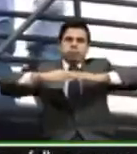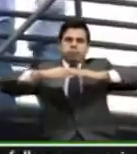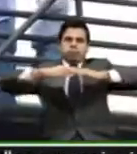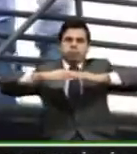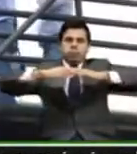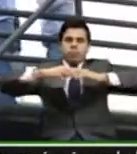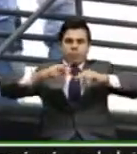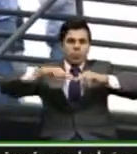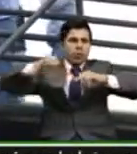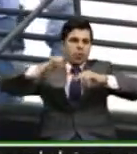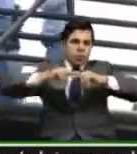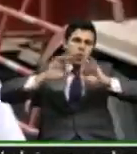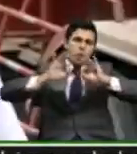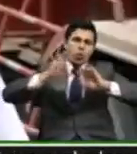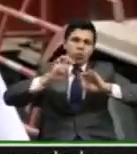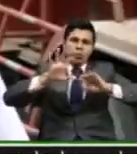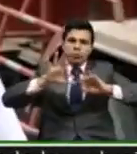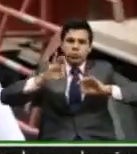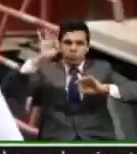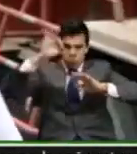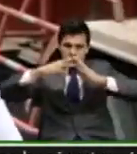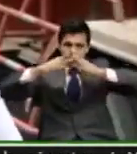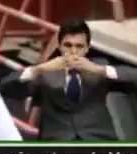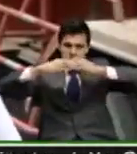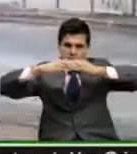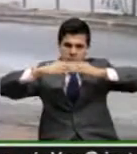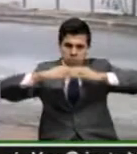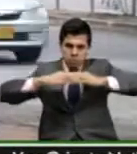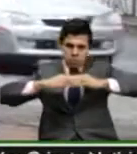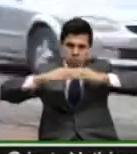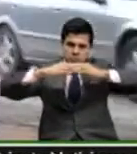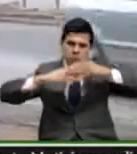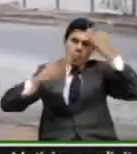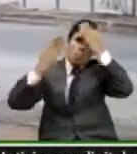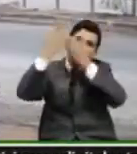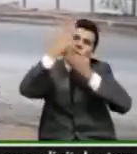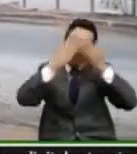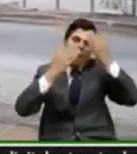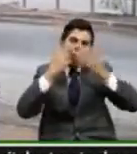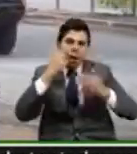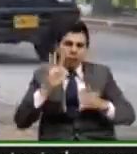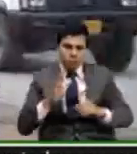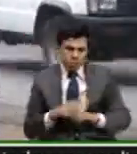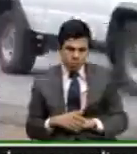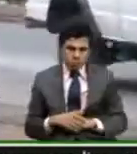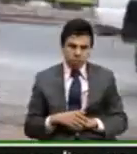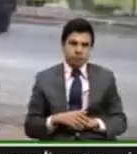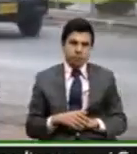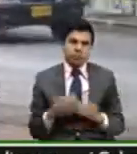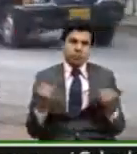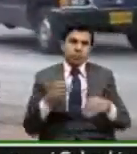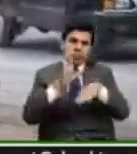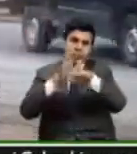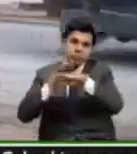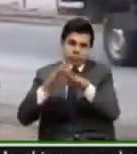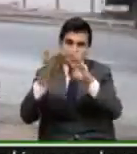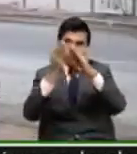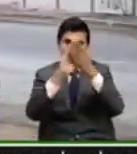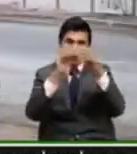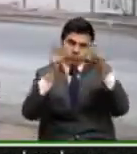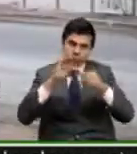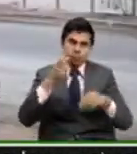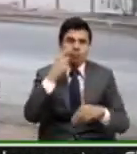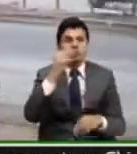o máxima hasta un 95% de su posición inicial las autoridades hacen un llamado a la comunidad para